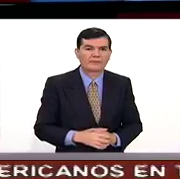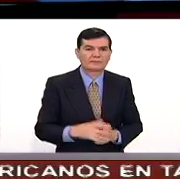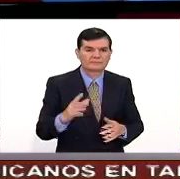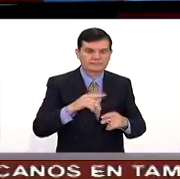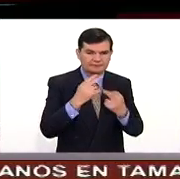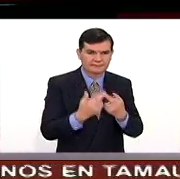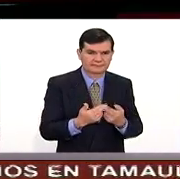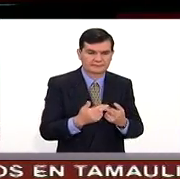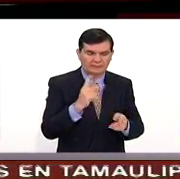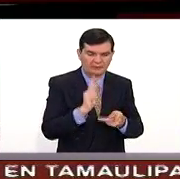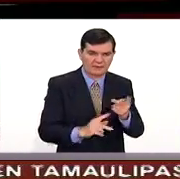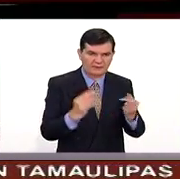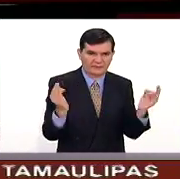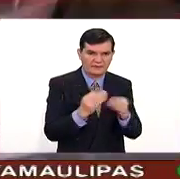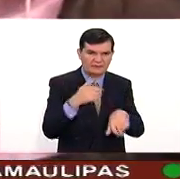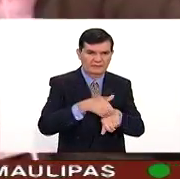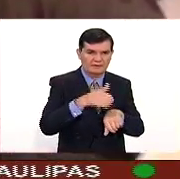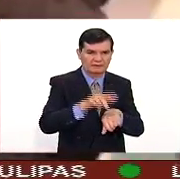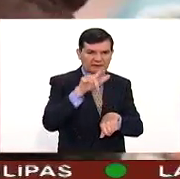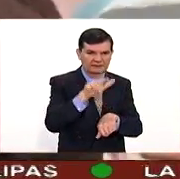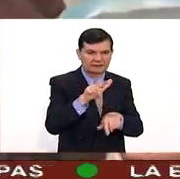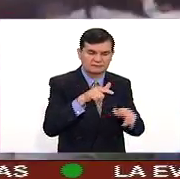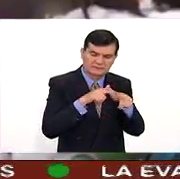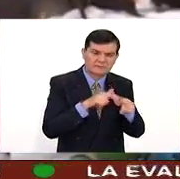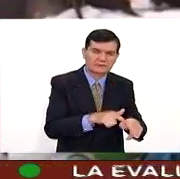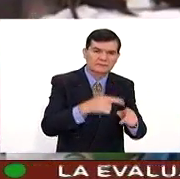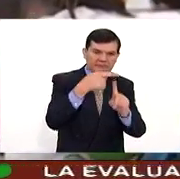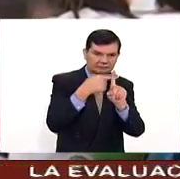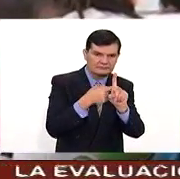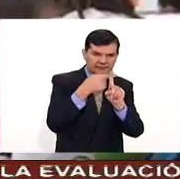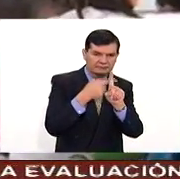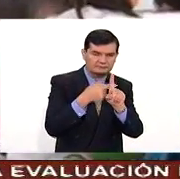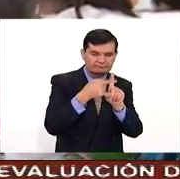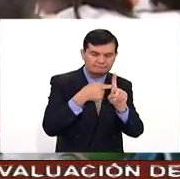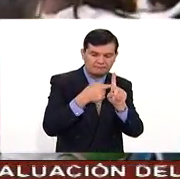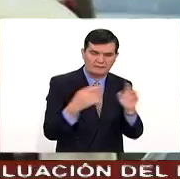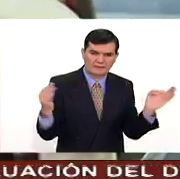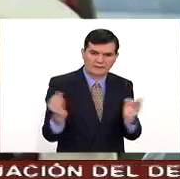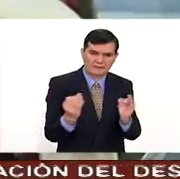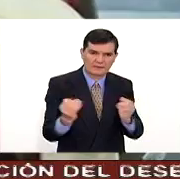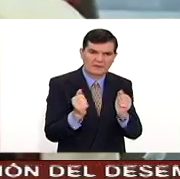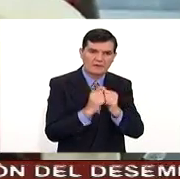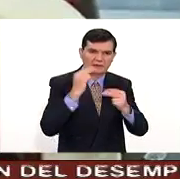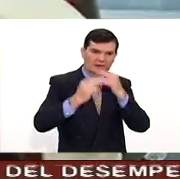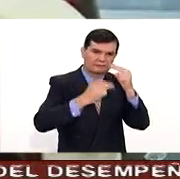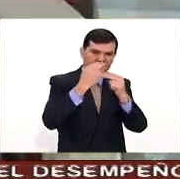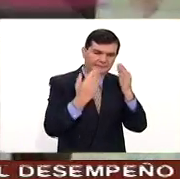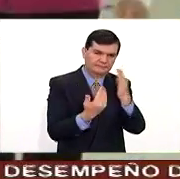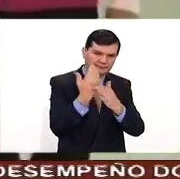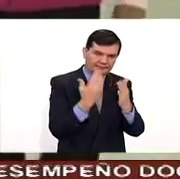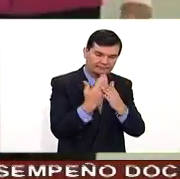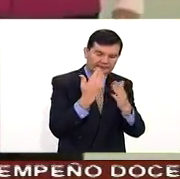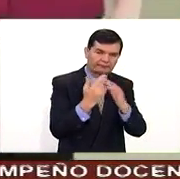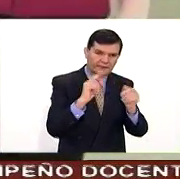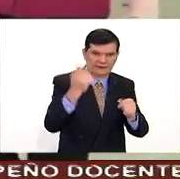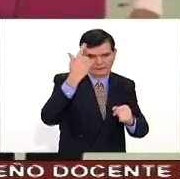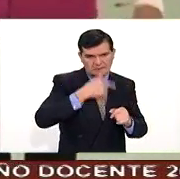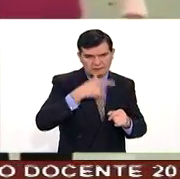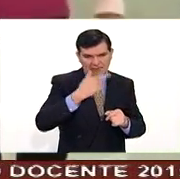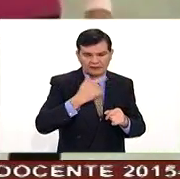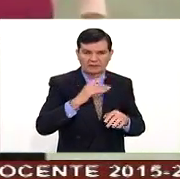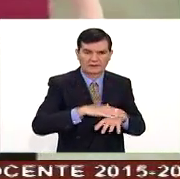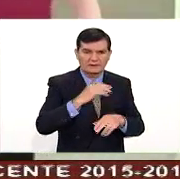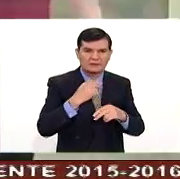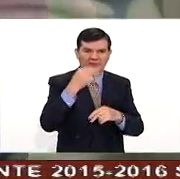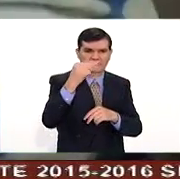El remanente del Frente Frío número 17 va a mantener temperaturas muy frías con nieblas matutinas durante la mañana y la noche.